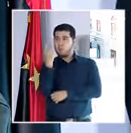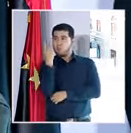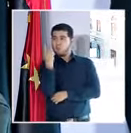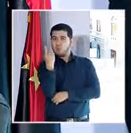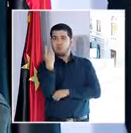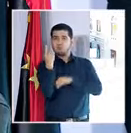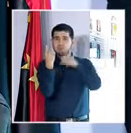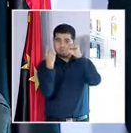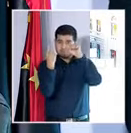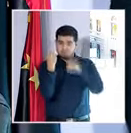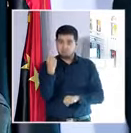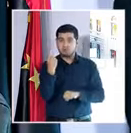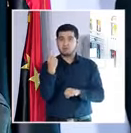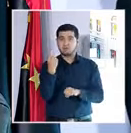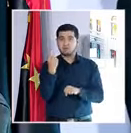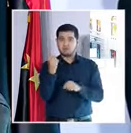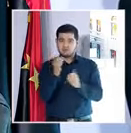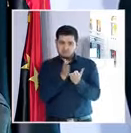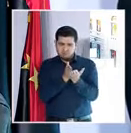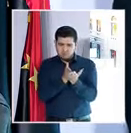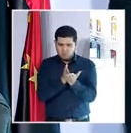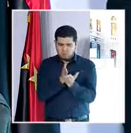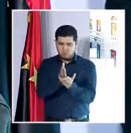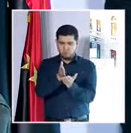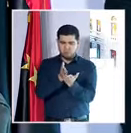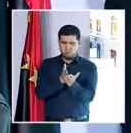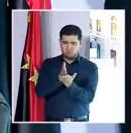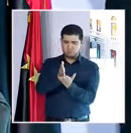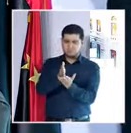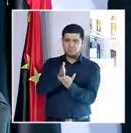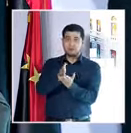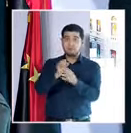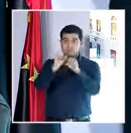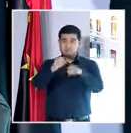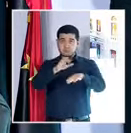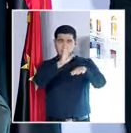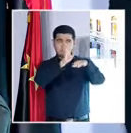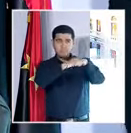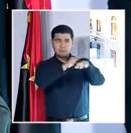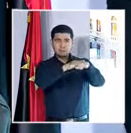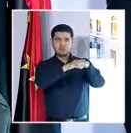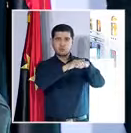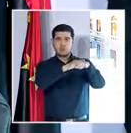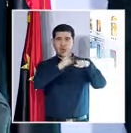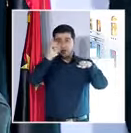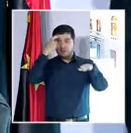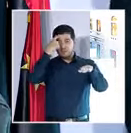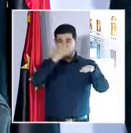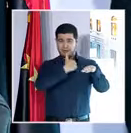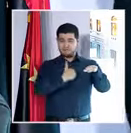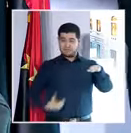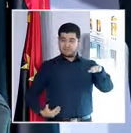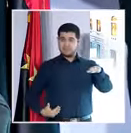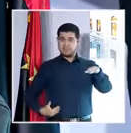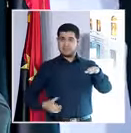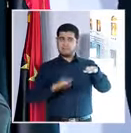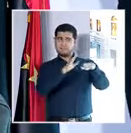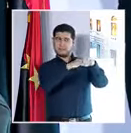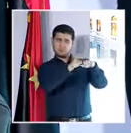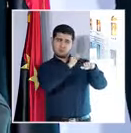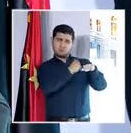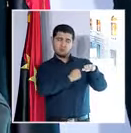puesto en un solo camino para solicitar al anterior gobierno y a este